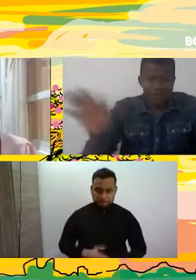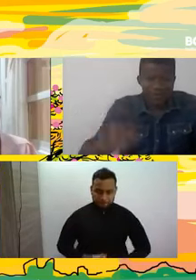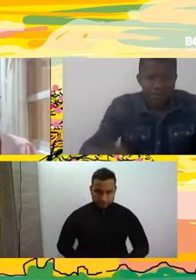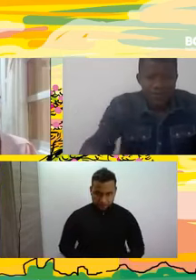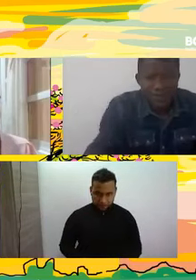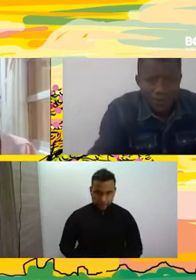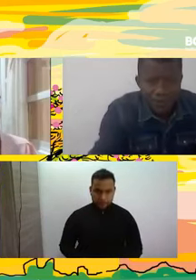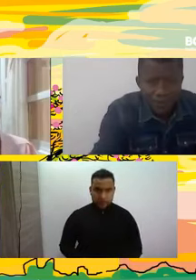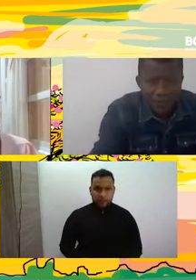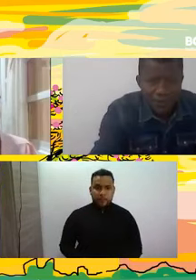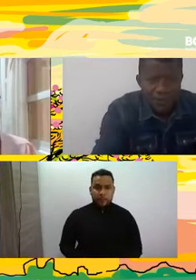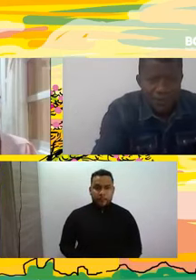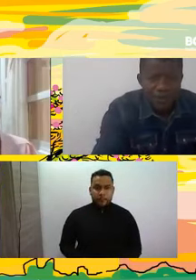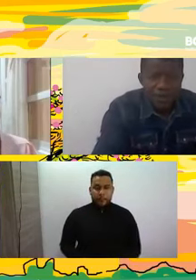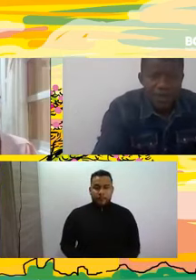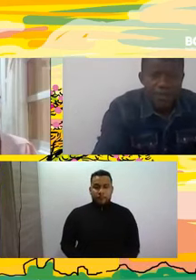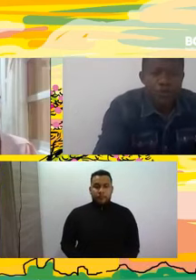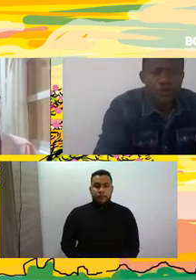Gracias.